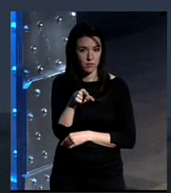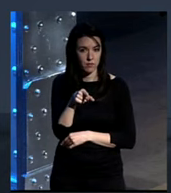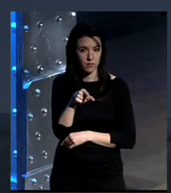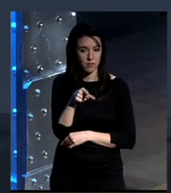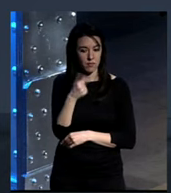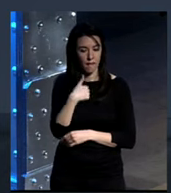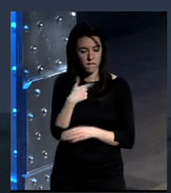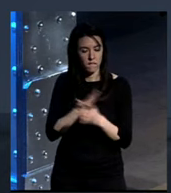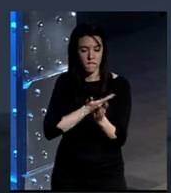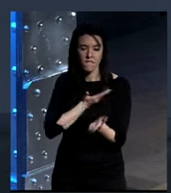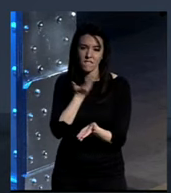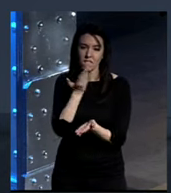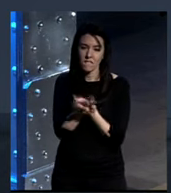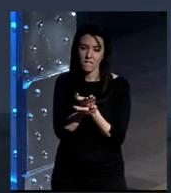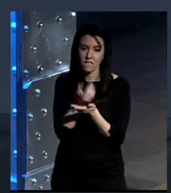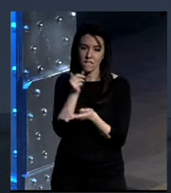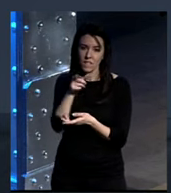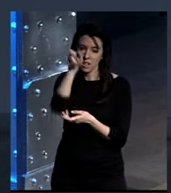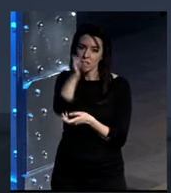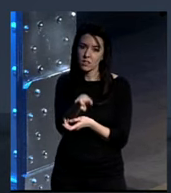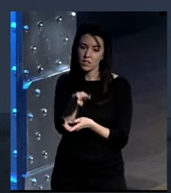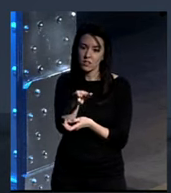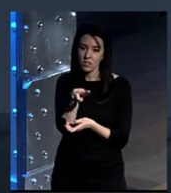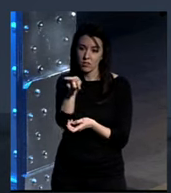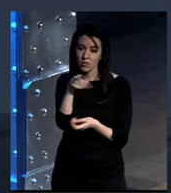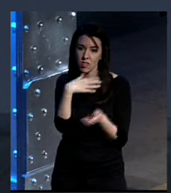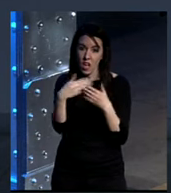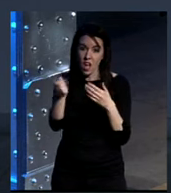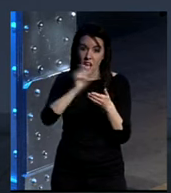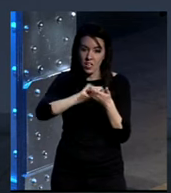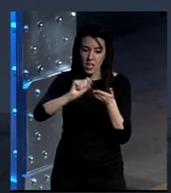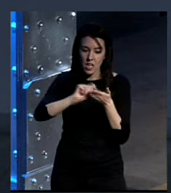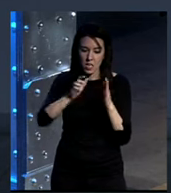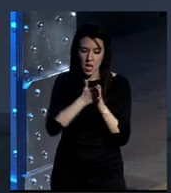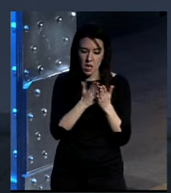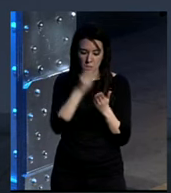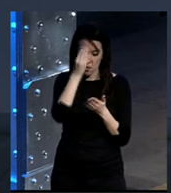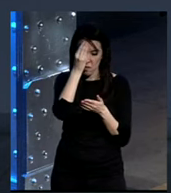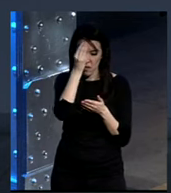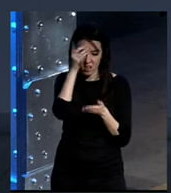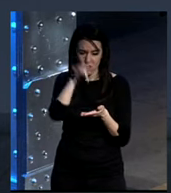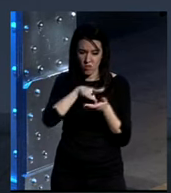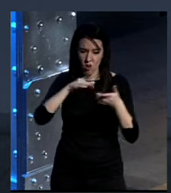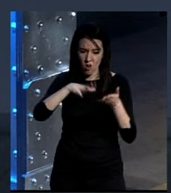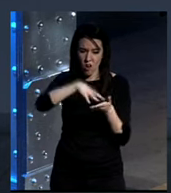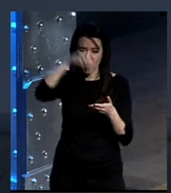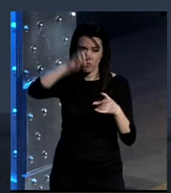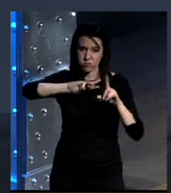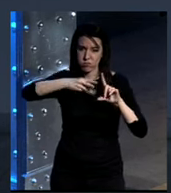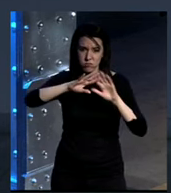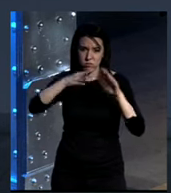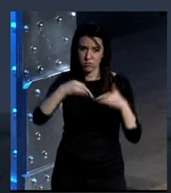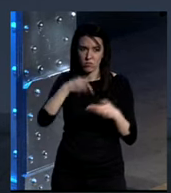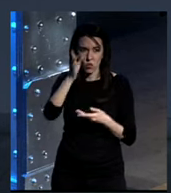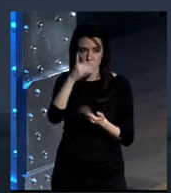le pedí que escribiera este libro. Creo que no está, me parece que no está en el